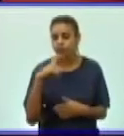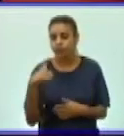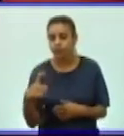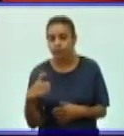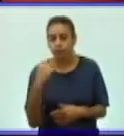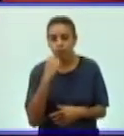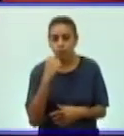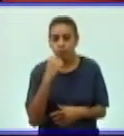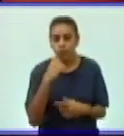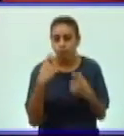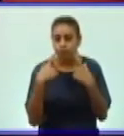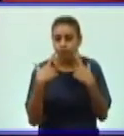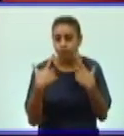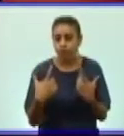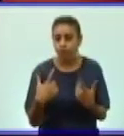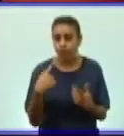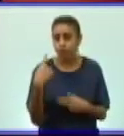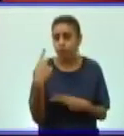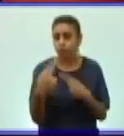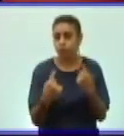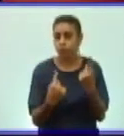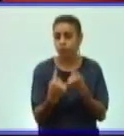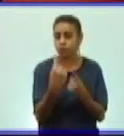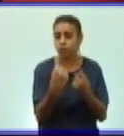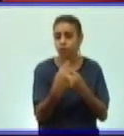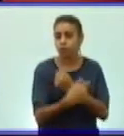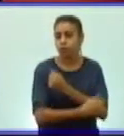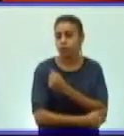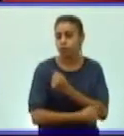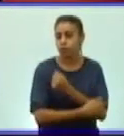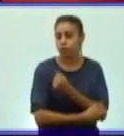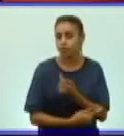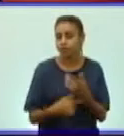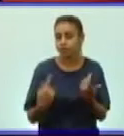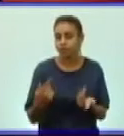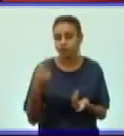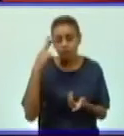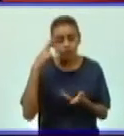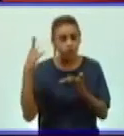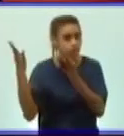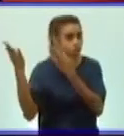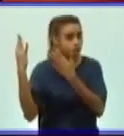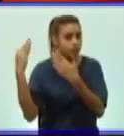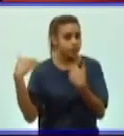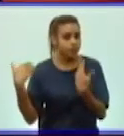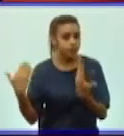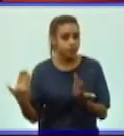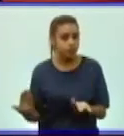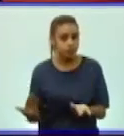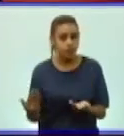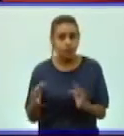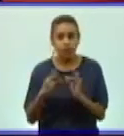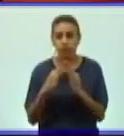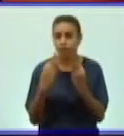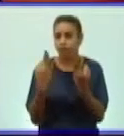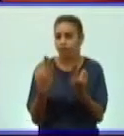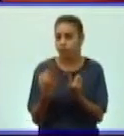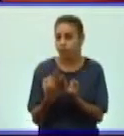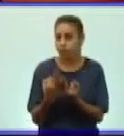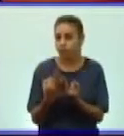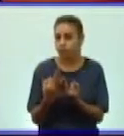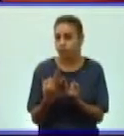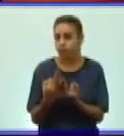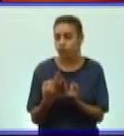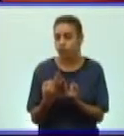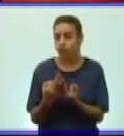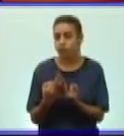hacia el capitalismo. Incluso polemizamos un poco y yo les decía para que reflexionaran y reflexionaran en familia además. ¿Acaso